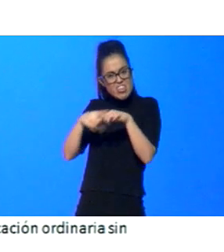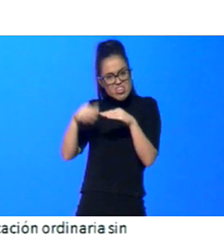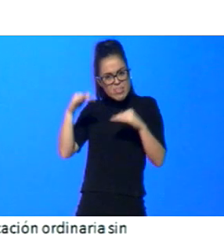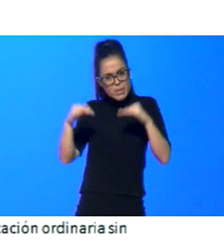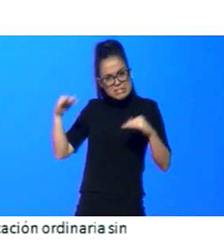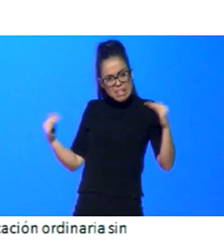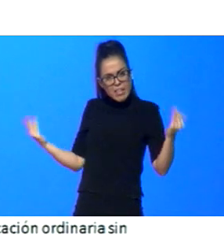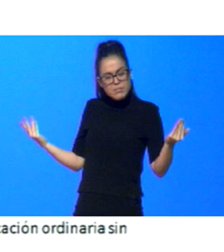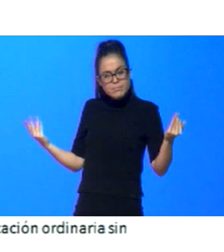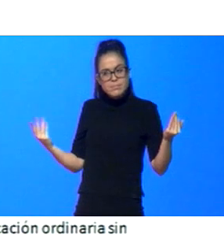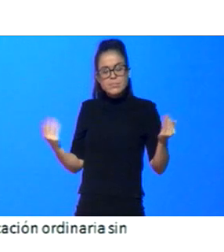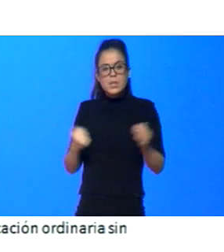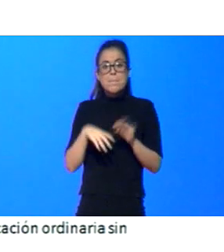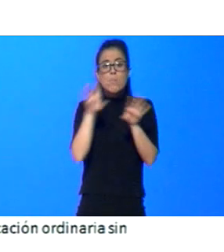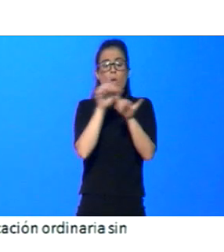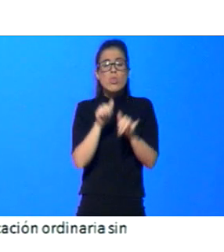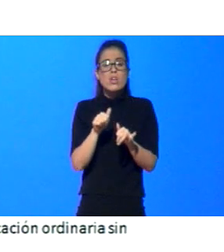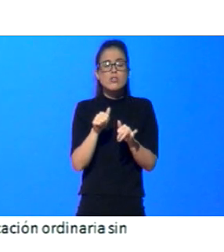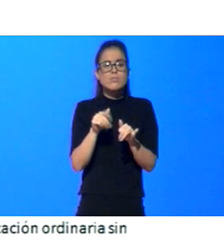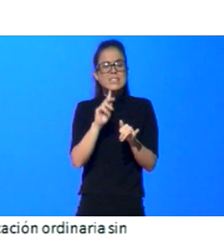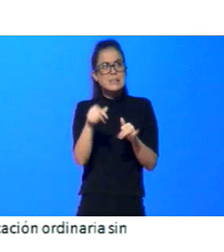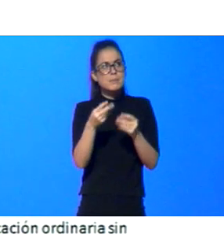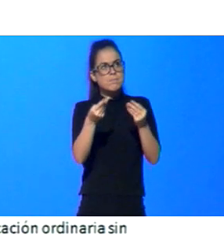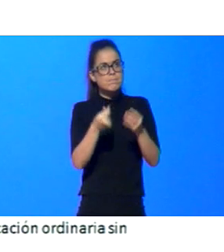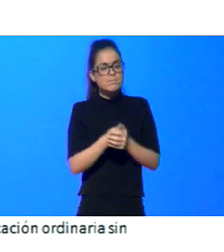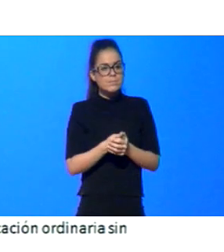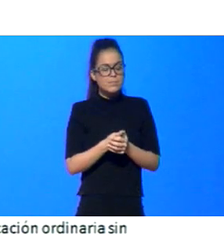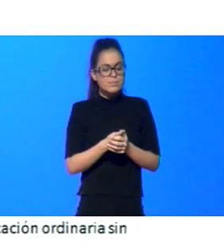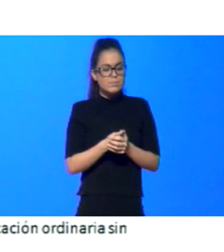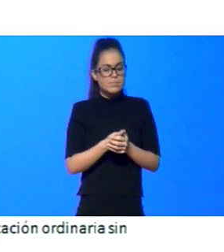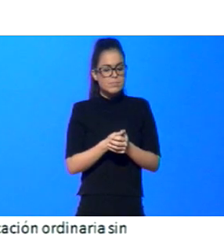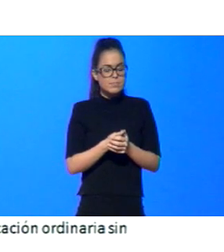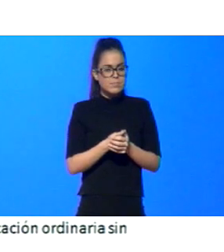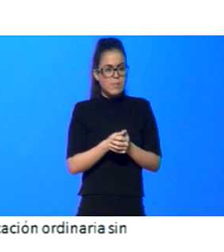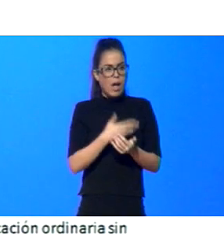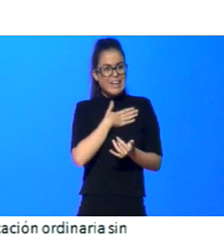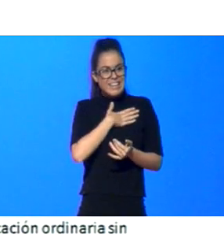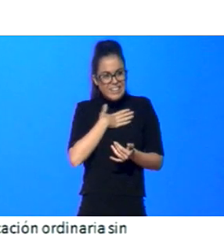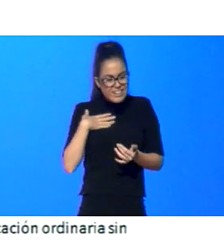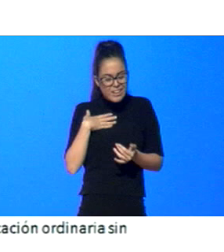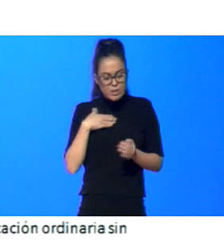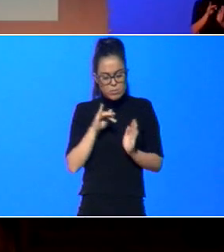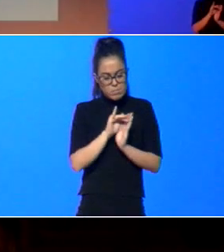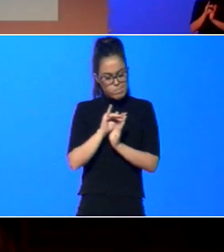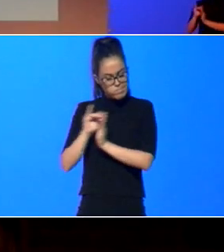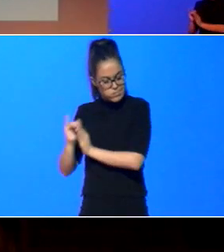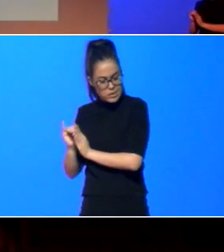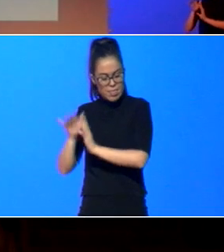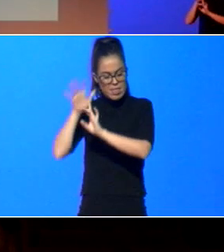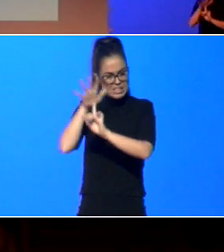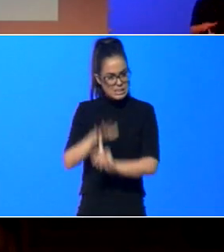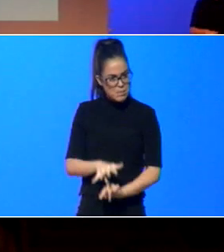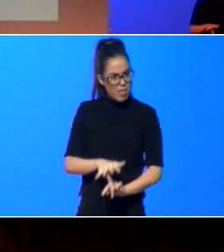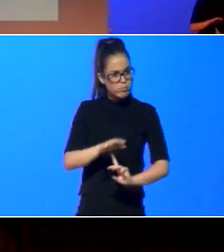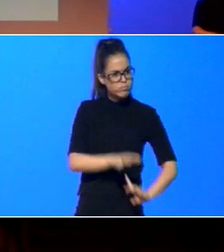que deja a un lado o que pretende de dejar a un lado la discriminación o en su